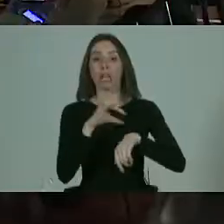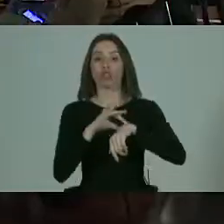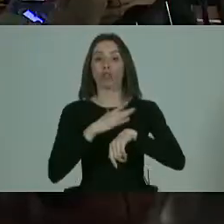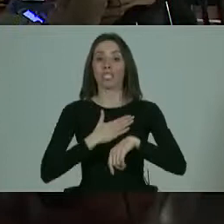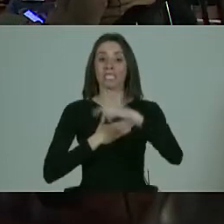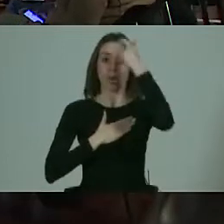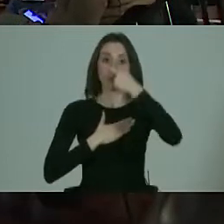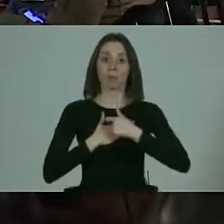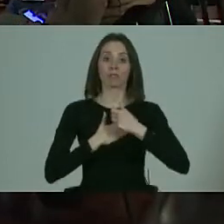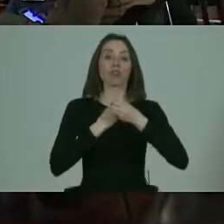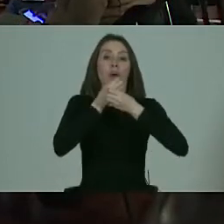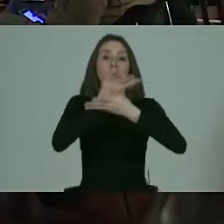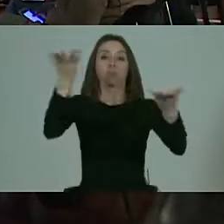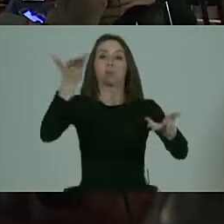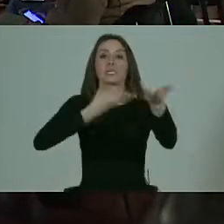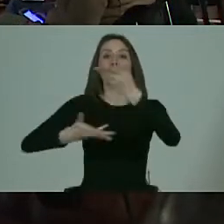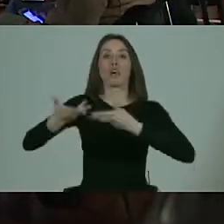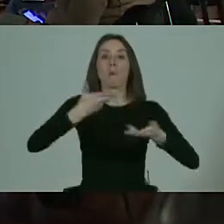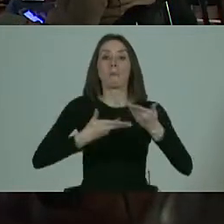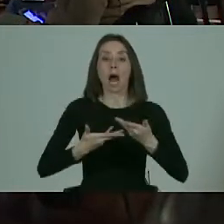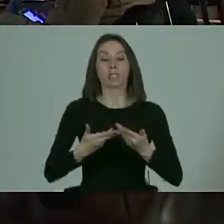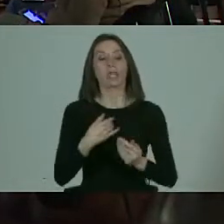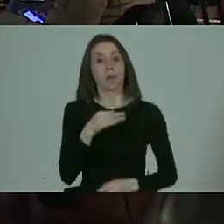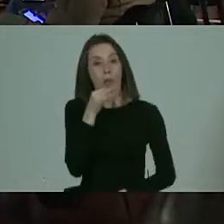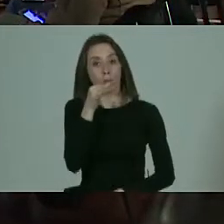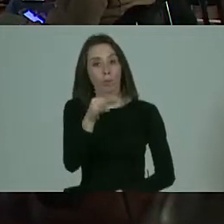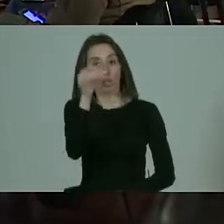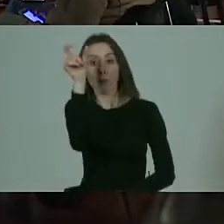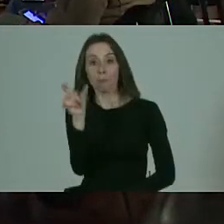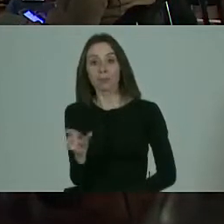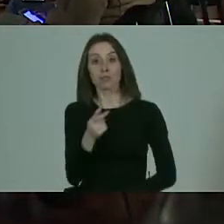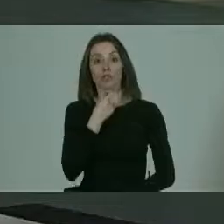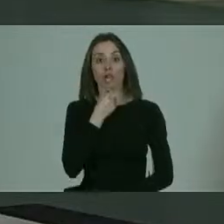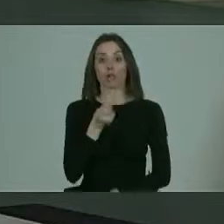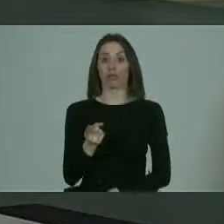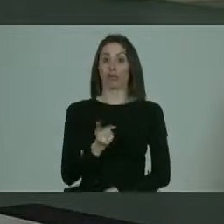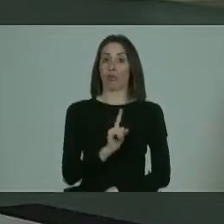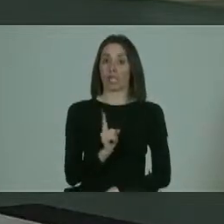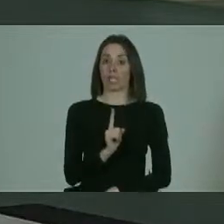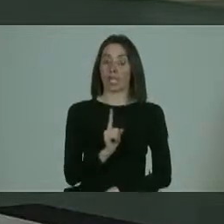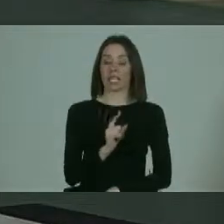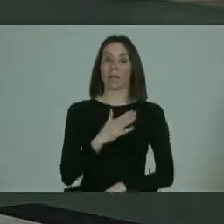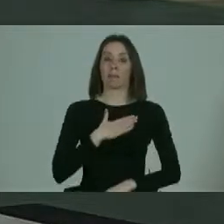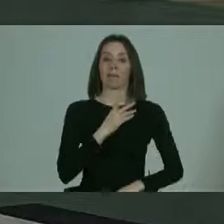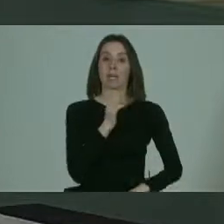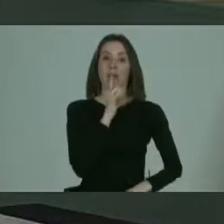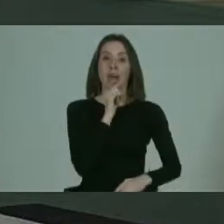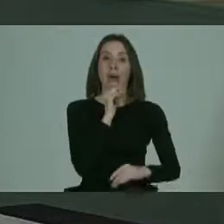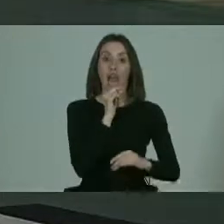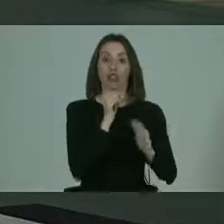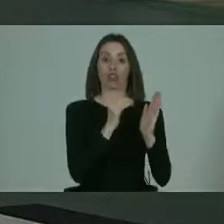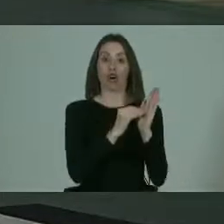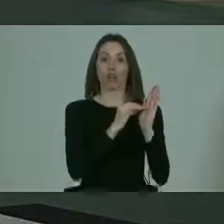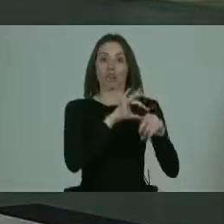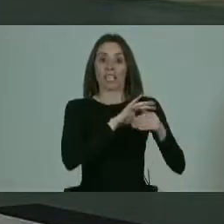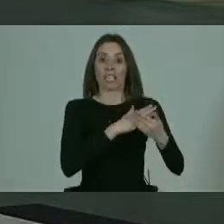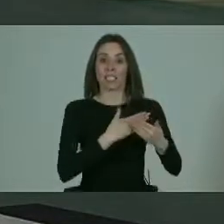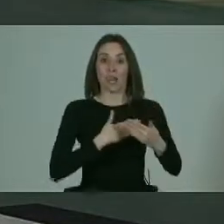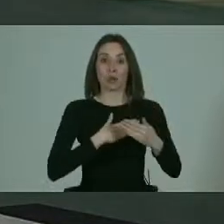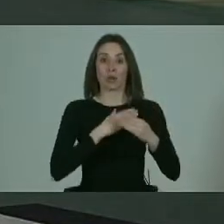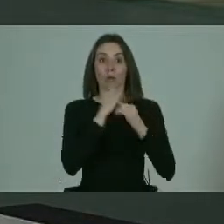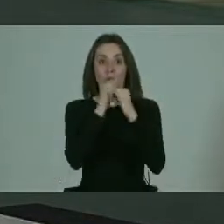lo tanto y aconsejo que las personas que no quieran que sus datos sean revelados 'tenemos